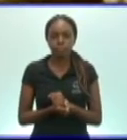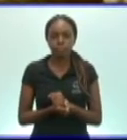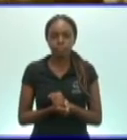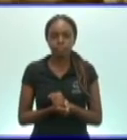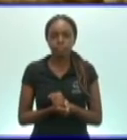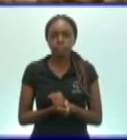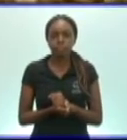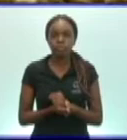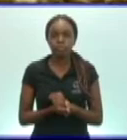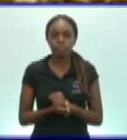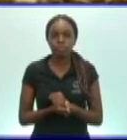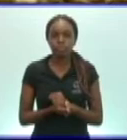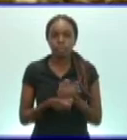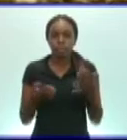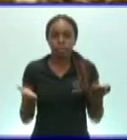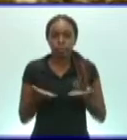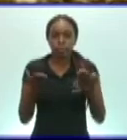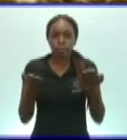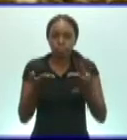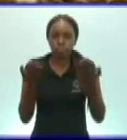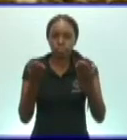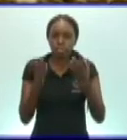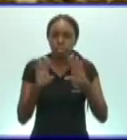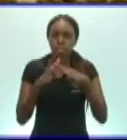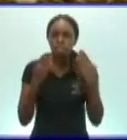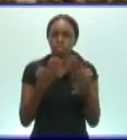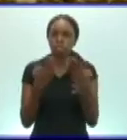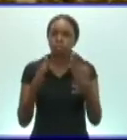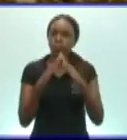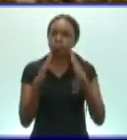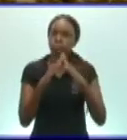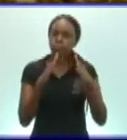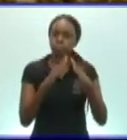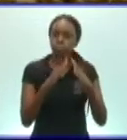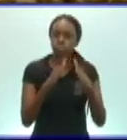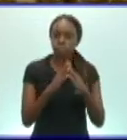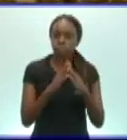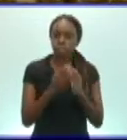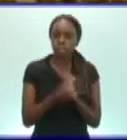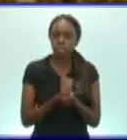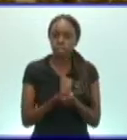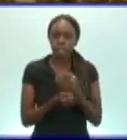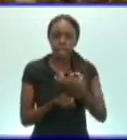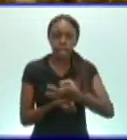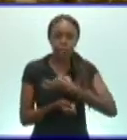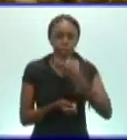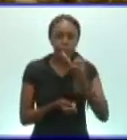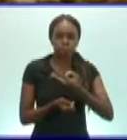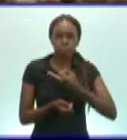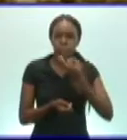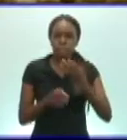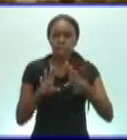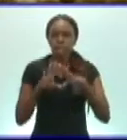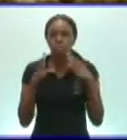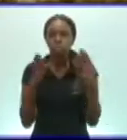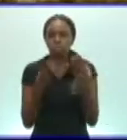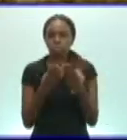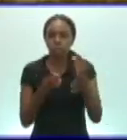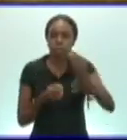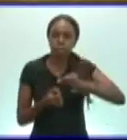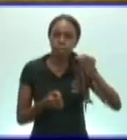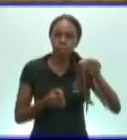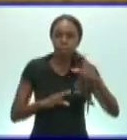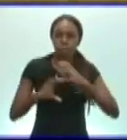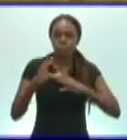La productividad y fertilidad de la hacienda La de Majagua era comentada por todos en Manzanillo. El gran